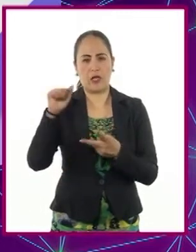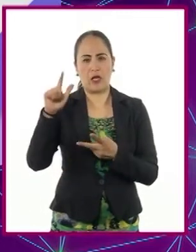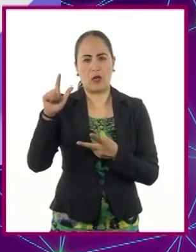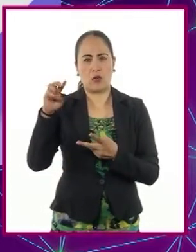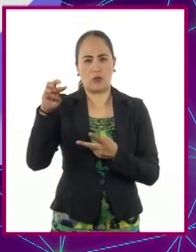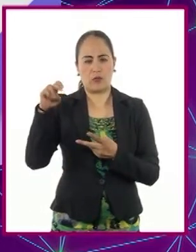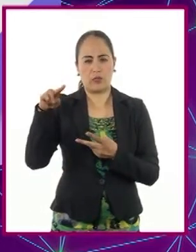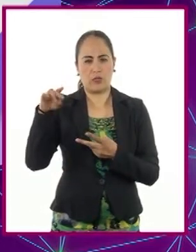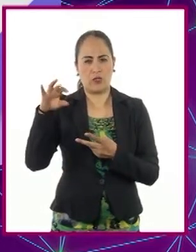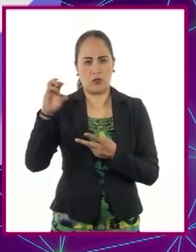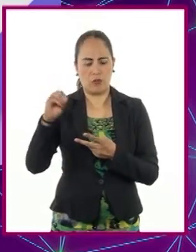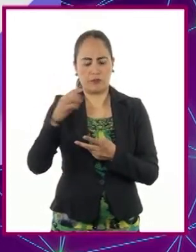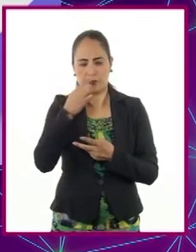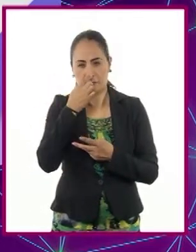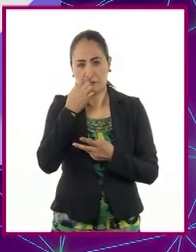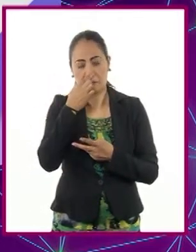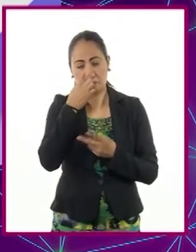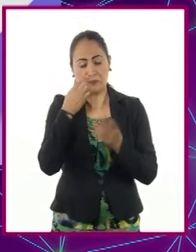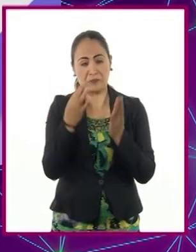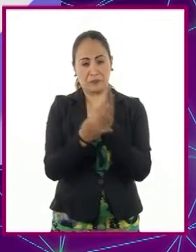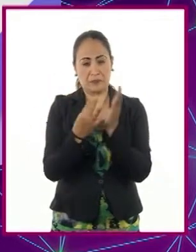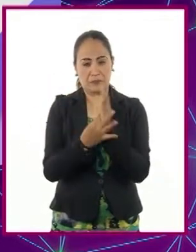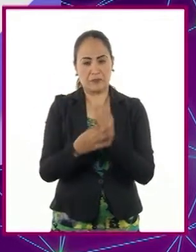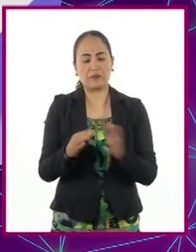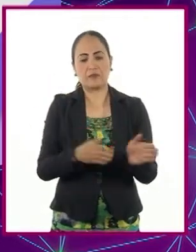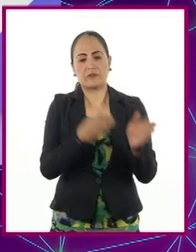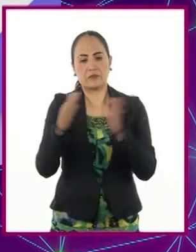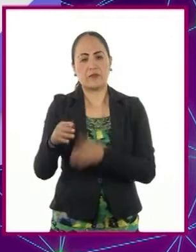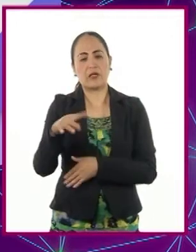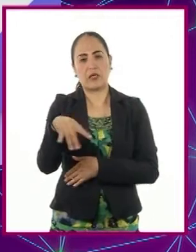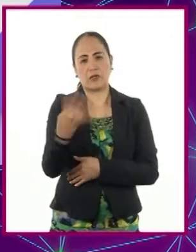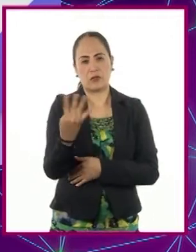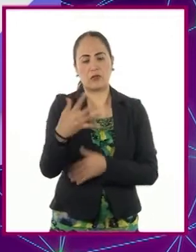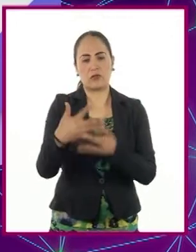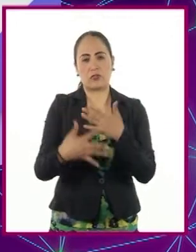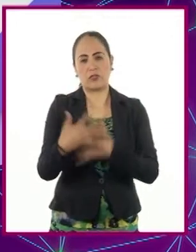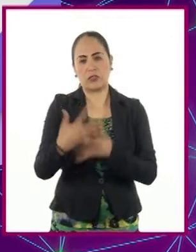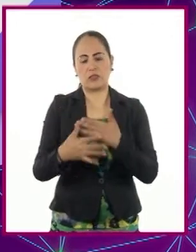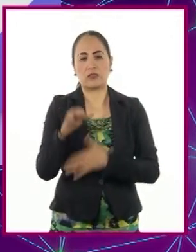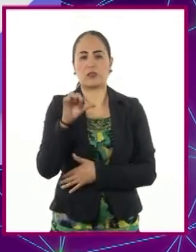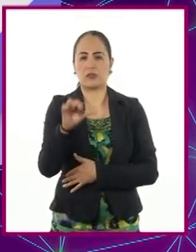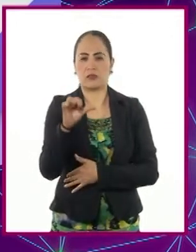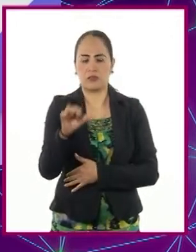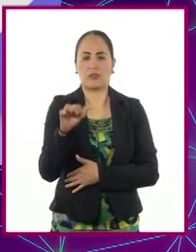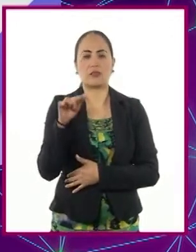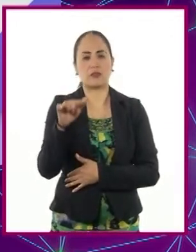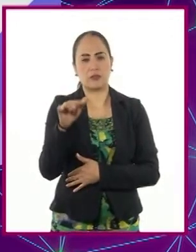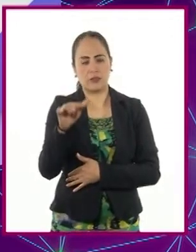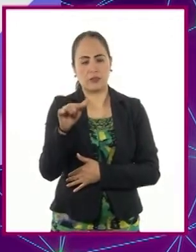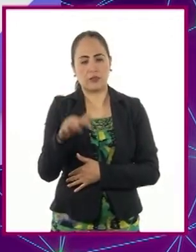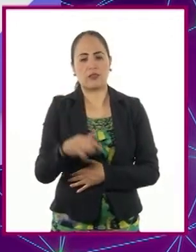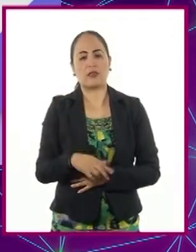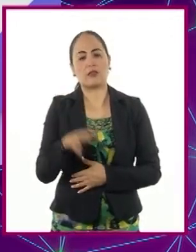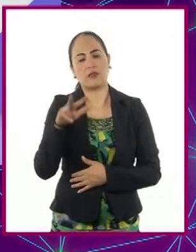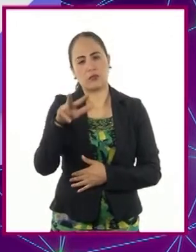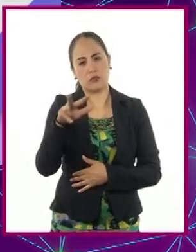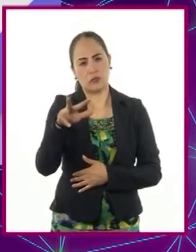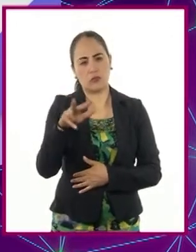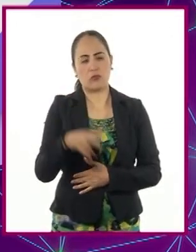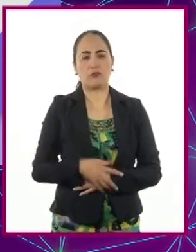el segundo es un metal. En los grupos 14, 15, 16, 17 y